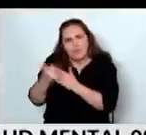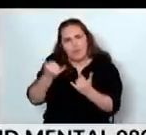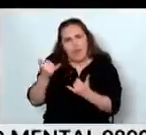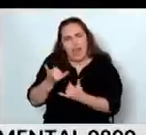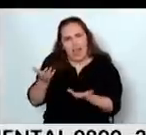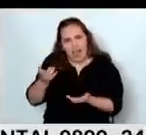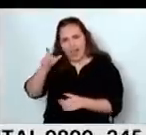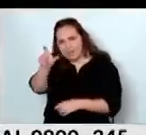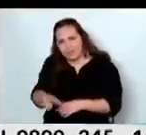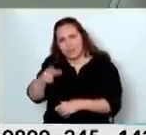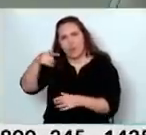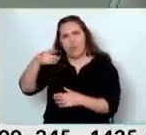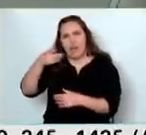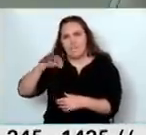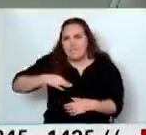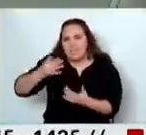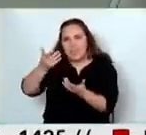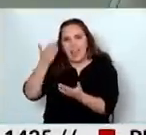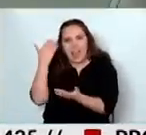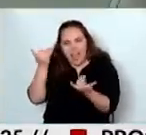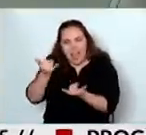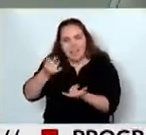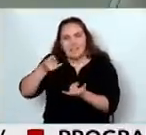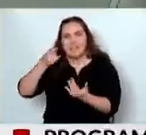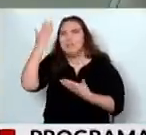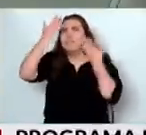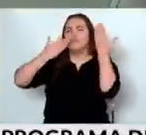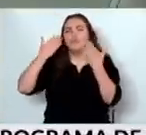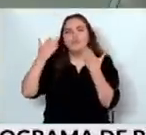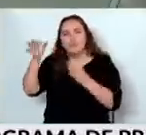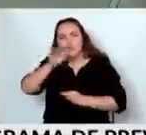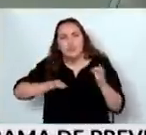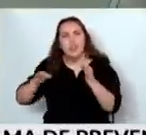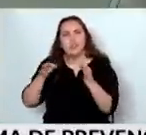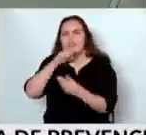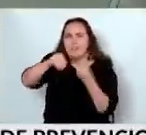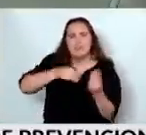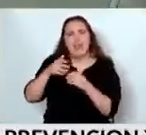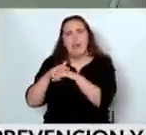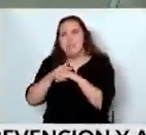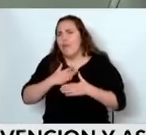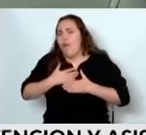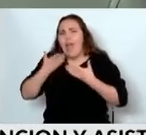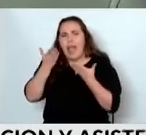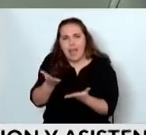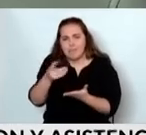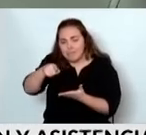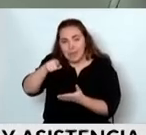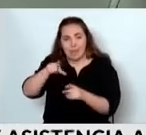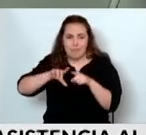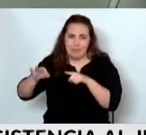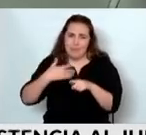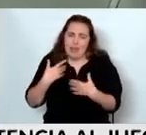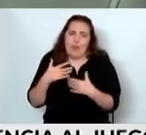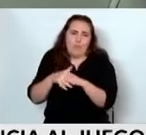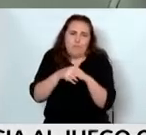persona que tenía una vida, proyectos, sueños, una familia que lo amaba, amigos. Mati tenía una cantidad interminable de amigos que lo